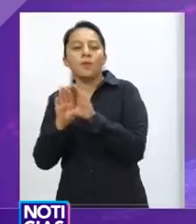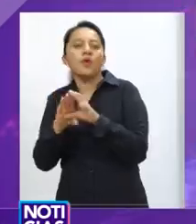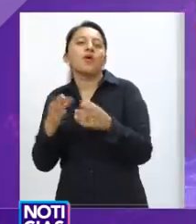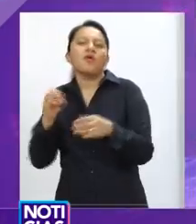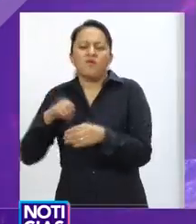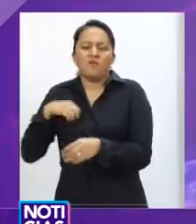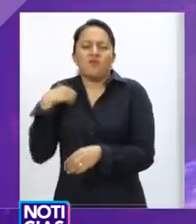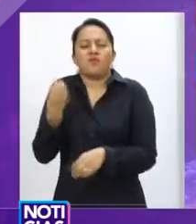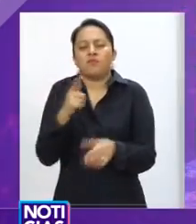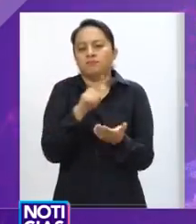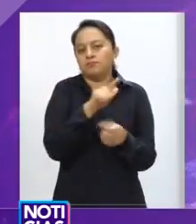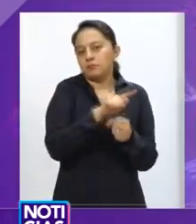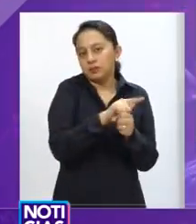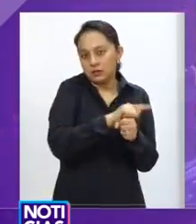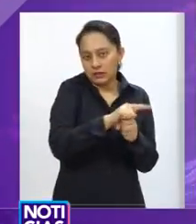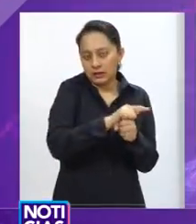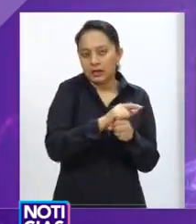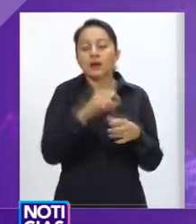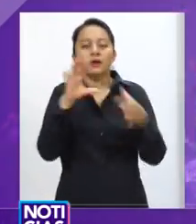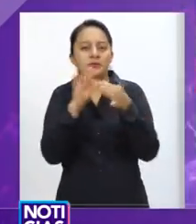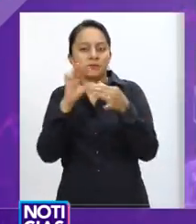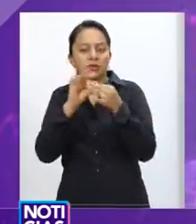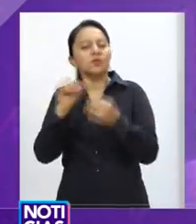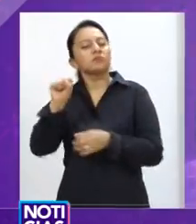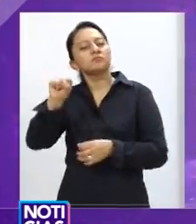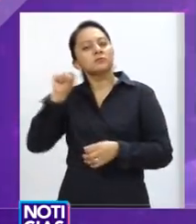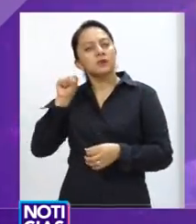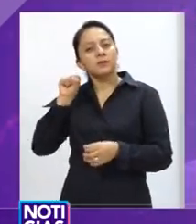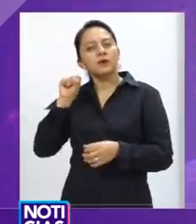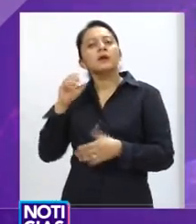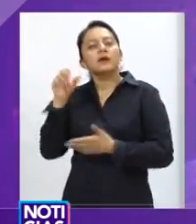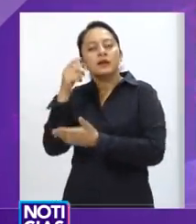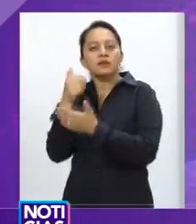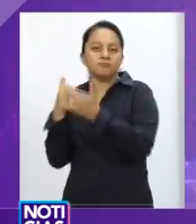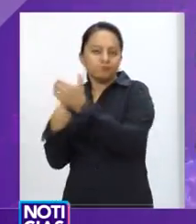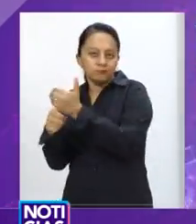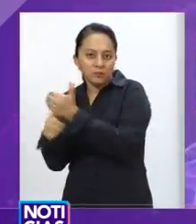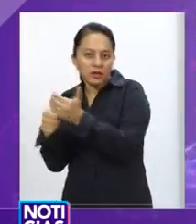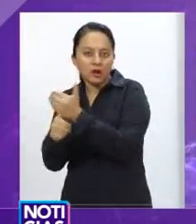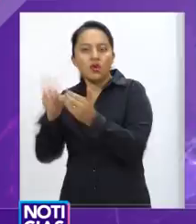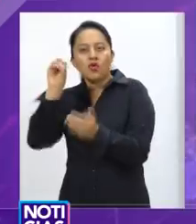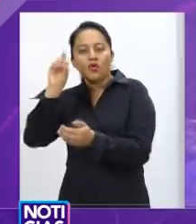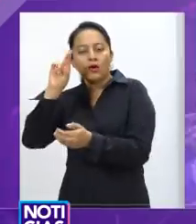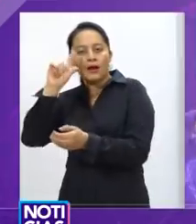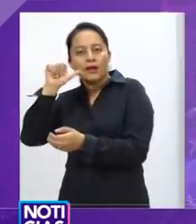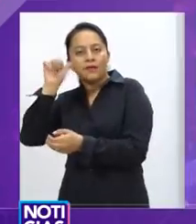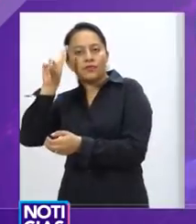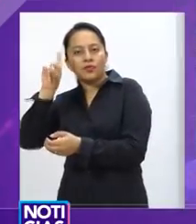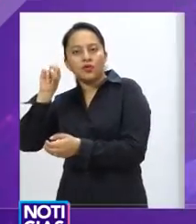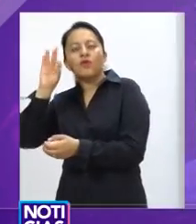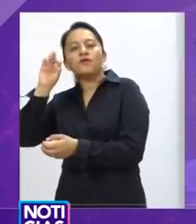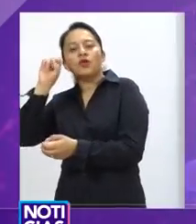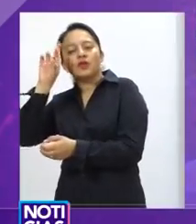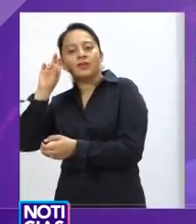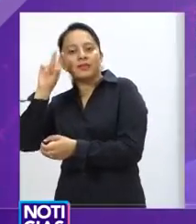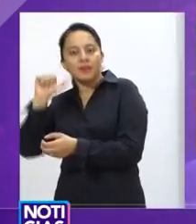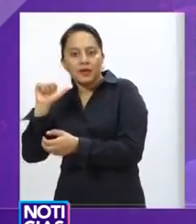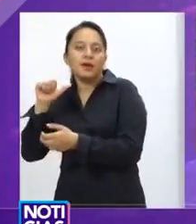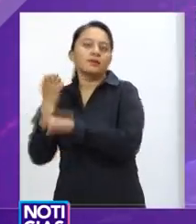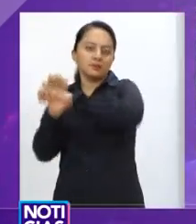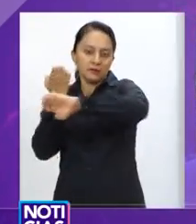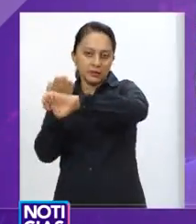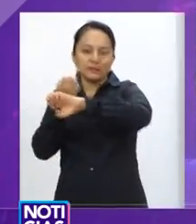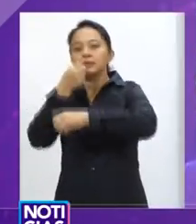pasado en un centro nocturno de orlando florida en la unión americana el secretario de gobierno dio a conocer que en el caso particular de